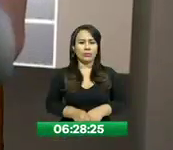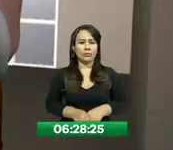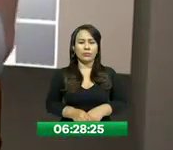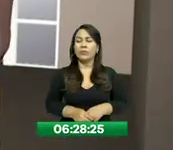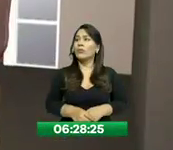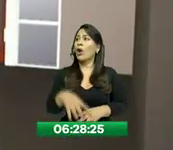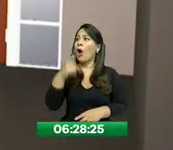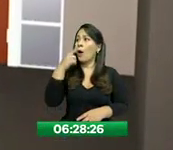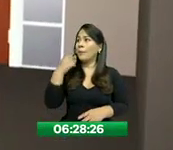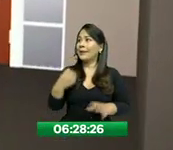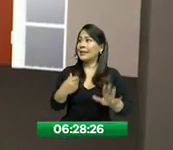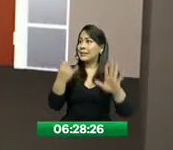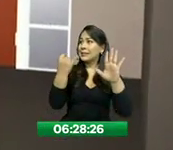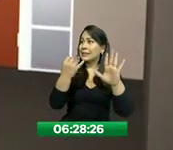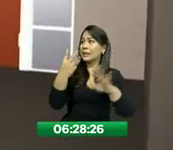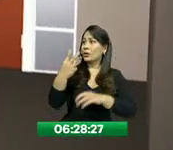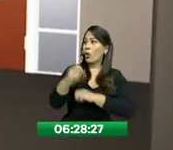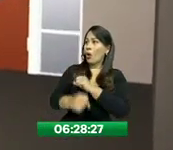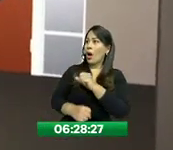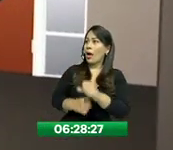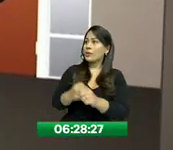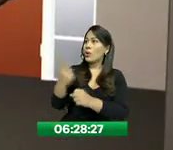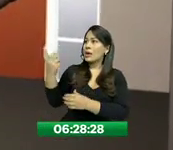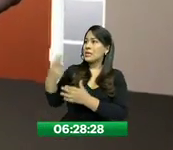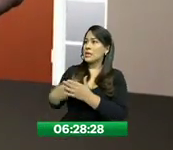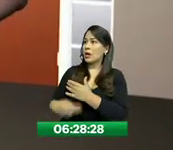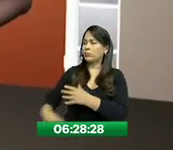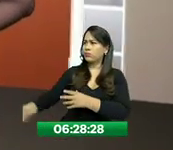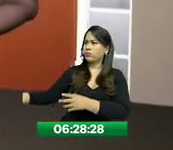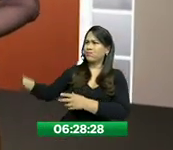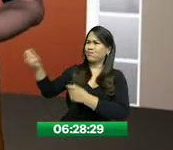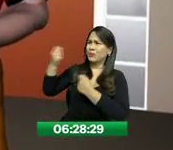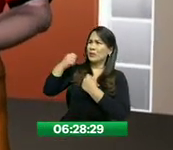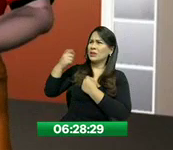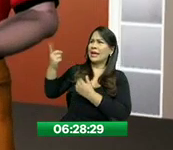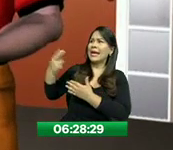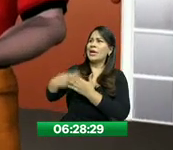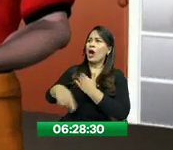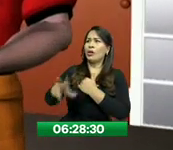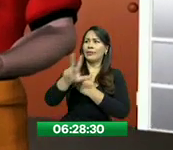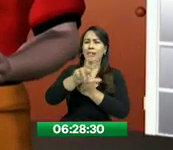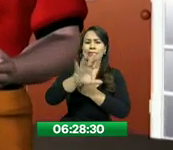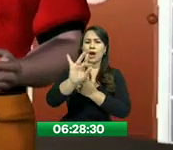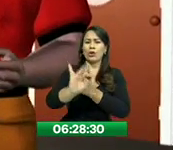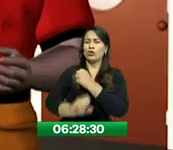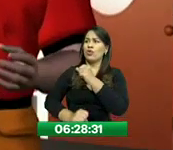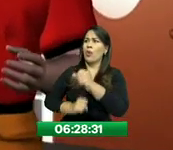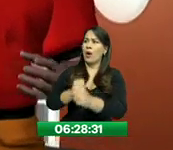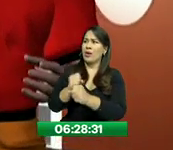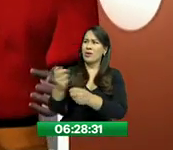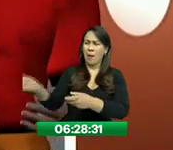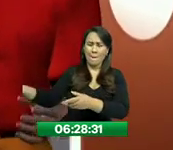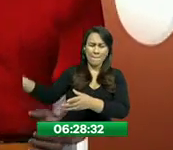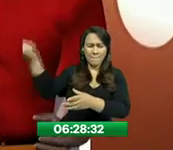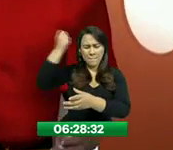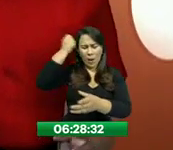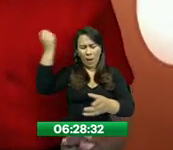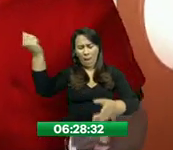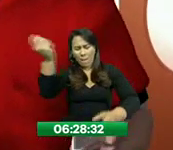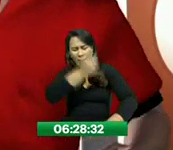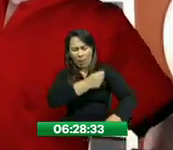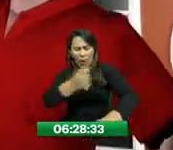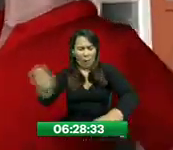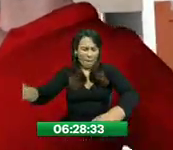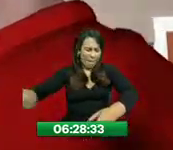Un hombre de 62 años de edad fue atacado por su hijo de 38 años, quien lo golpeó con una llave de ruedas en varias partes del cuerpo.